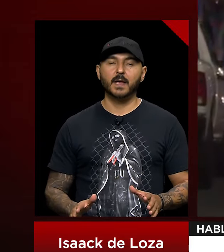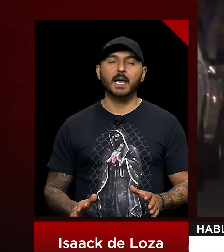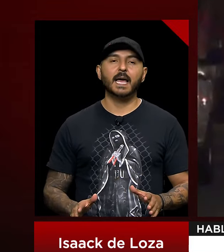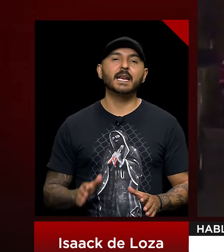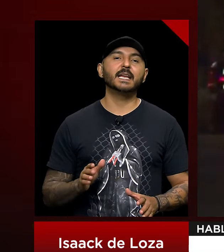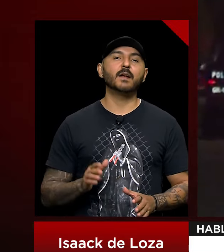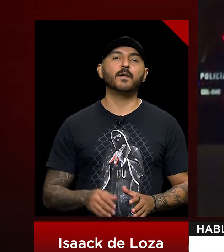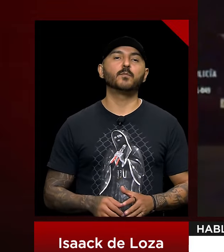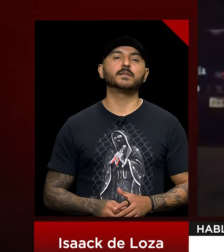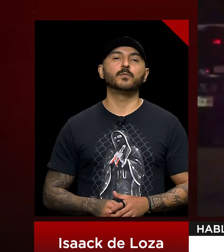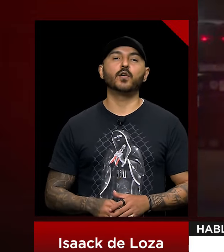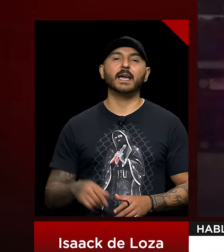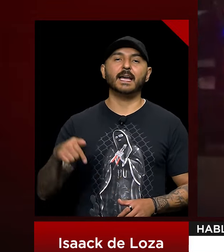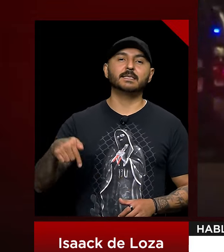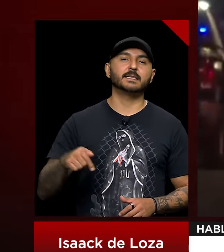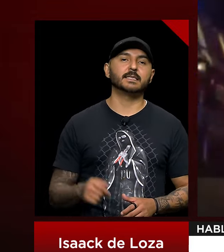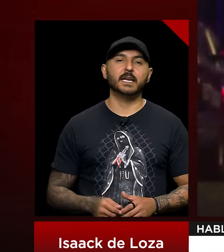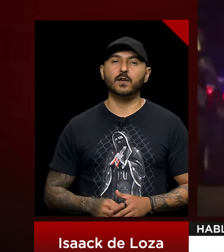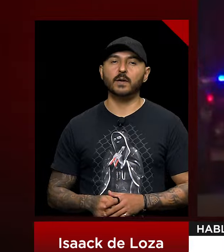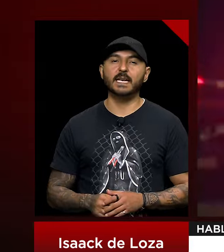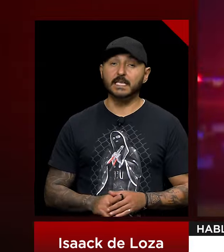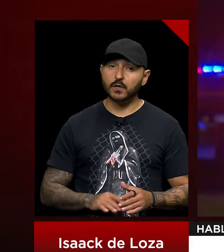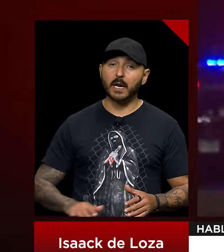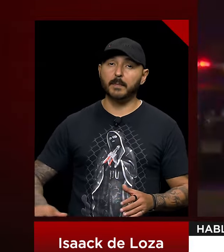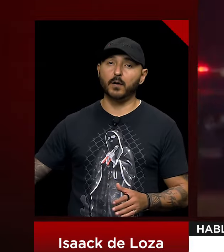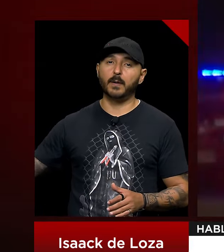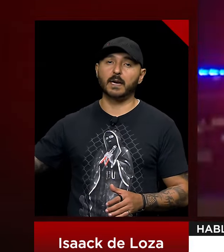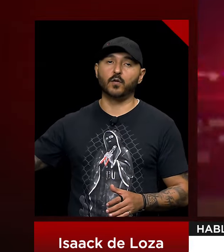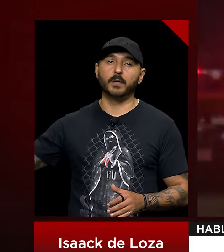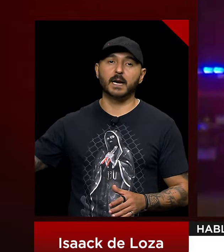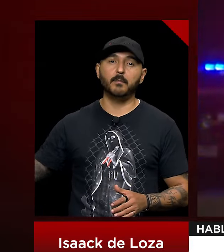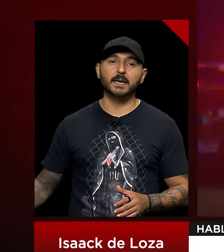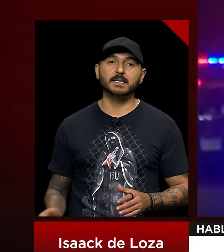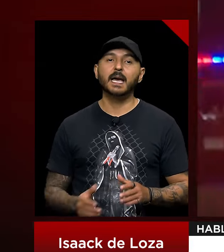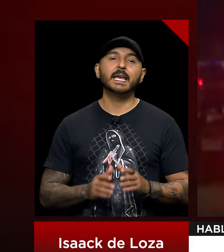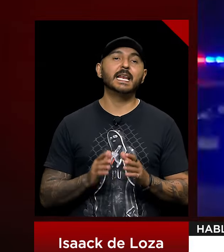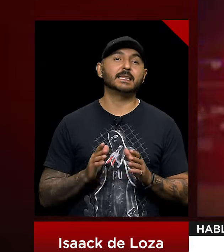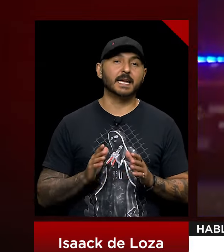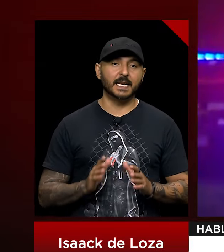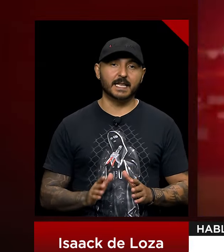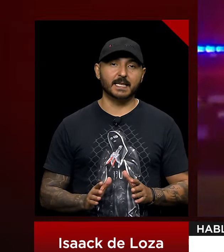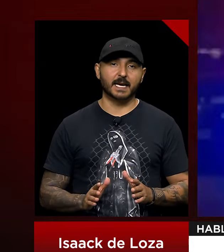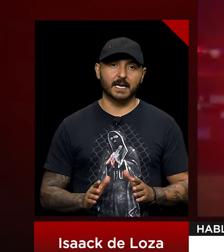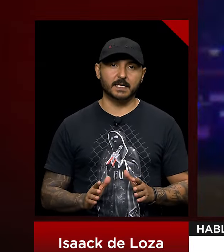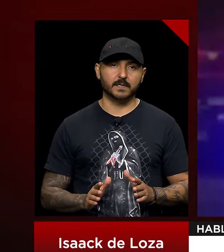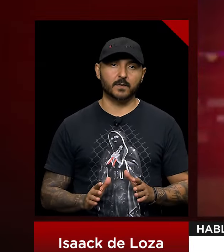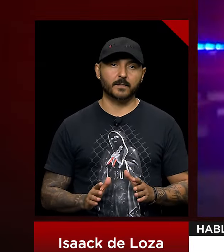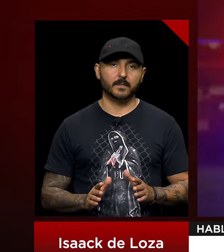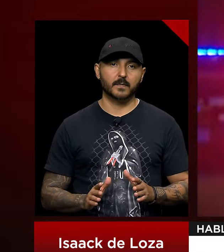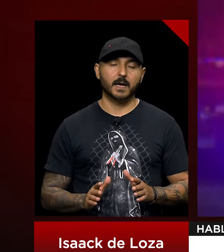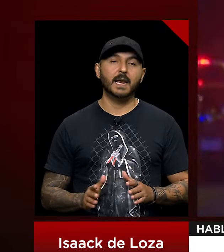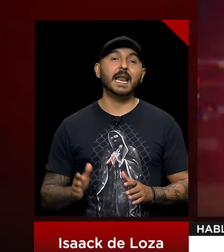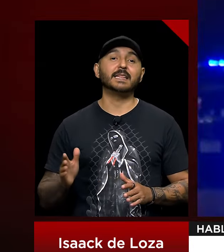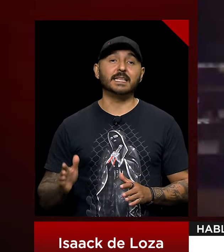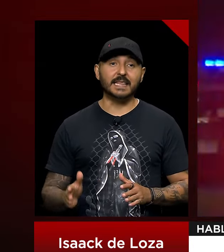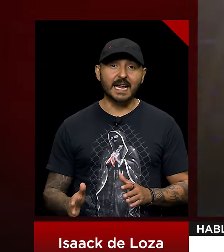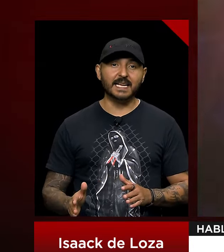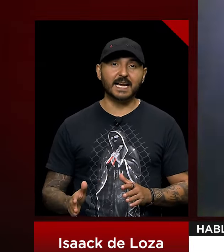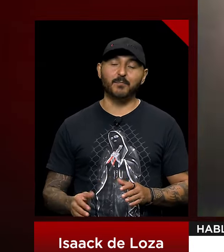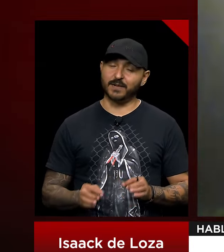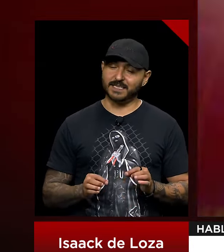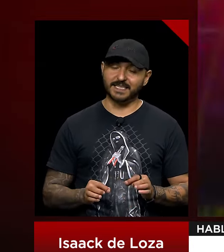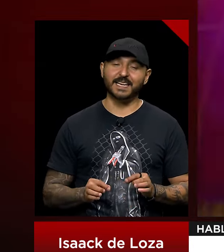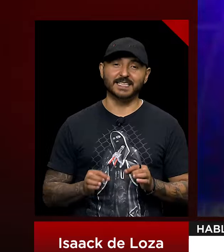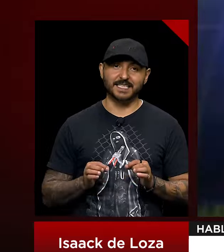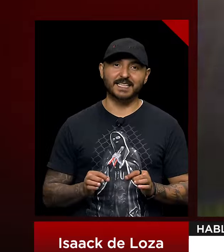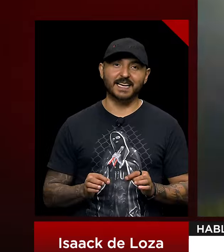despedida, Enrique Alfaro presumió que este sexenio inició el camino para recuperar la paz y la tranquilidad de Jalisco. La